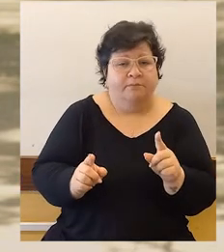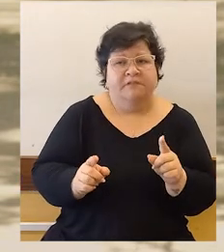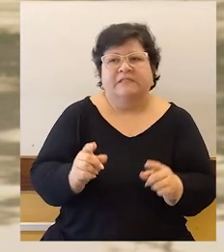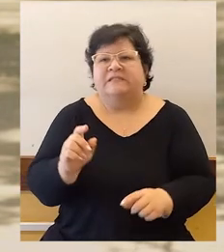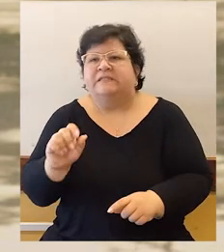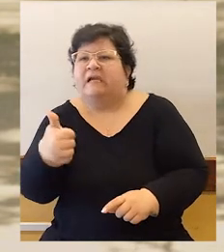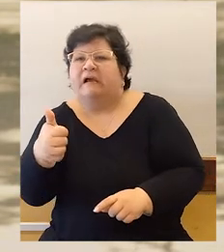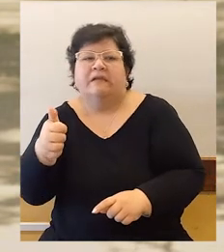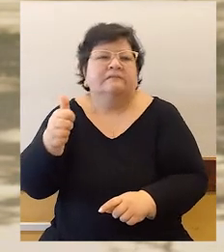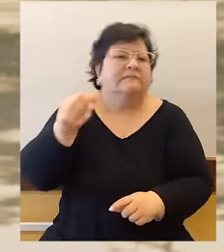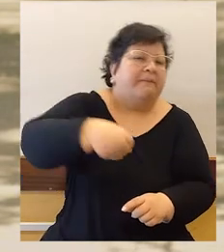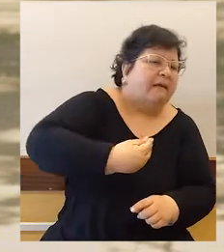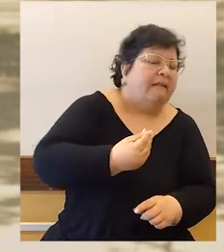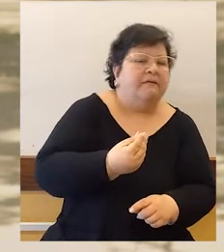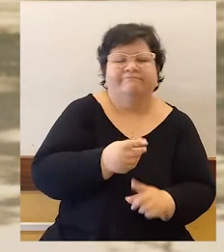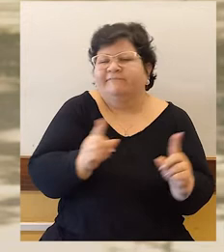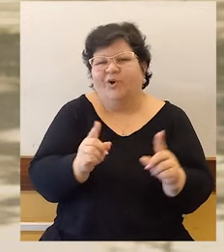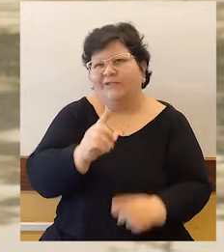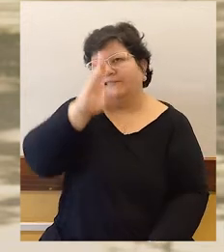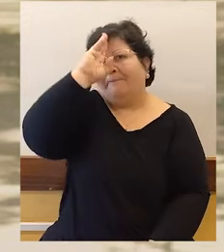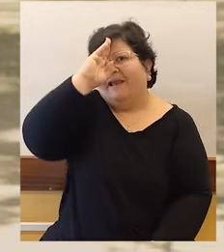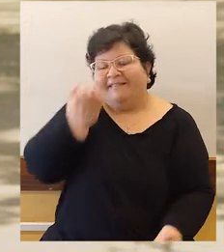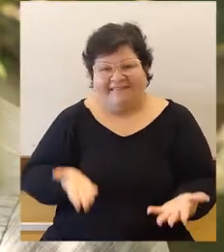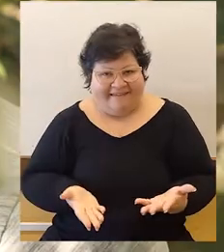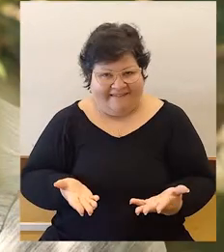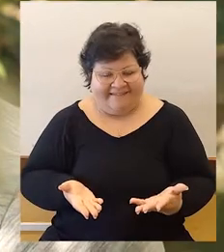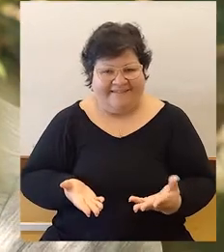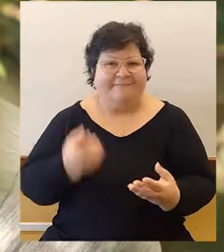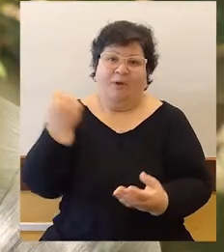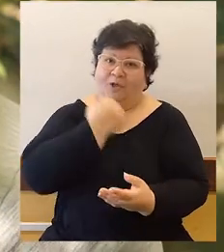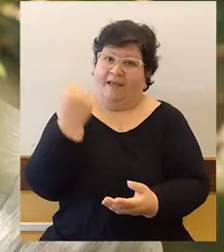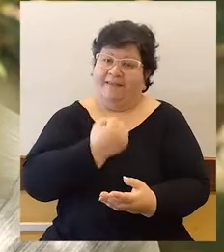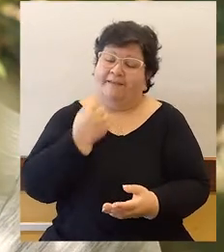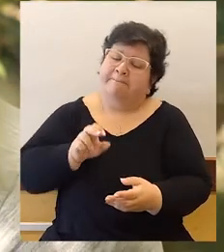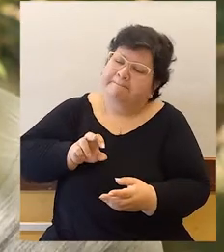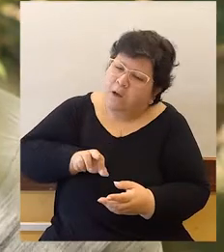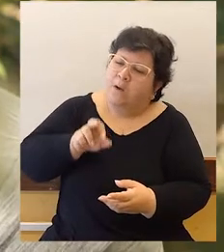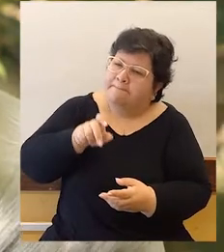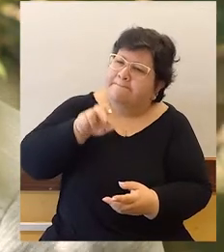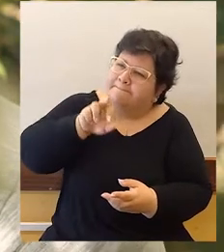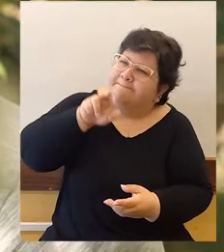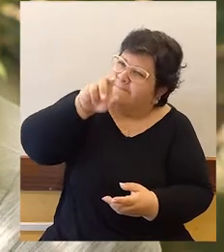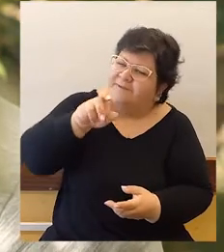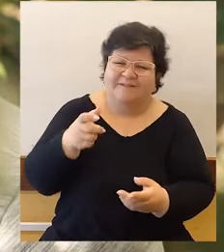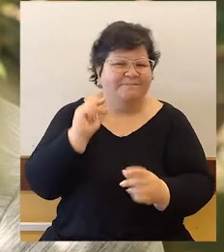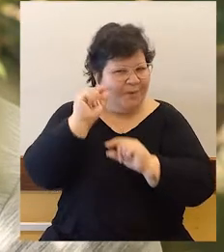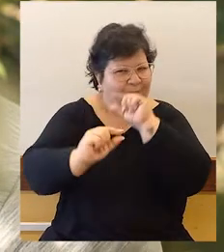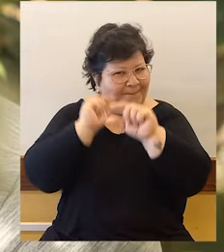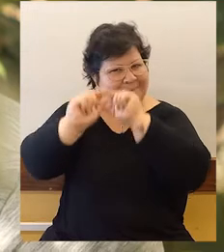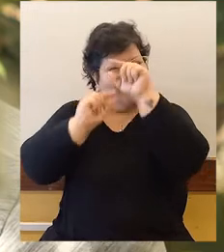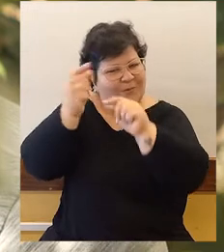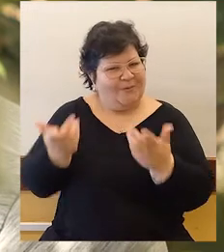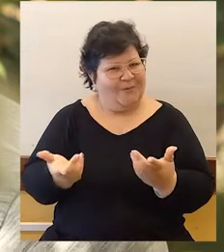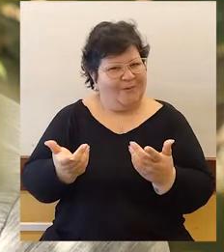pierde, se gana o se aprende. Y ahí está como la clave del éxito, ir subiendo de escalón a escalón y hasta lograr el máximo